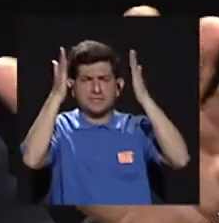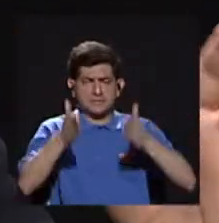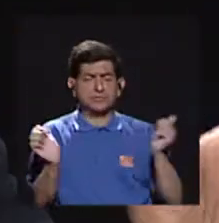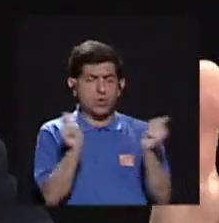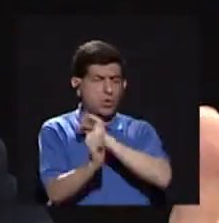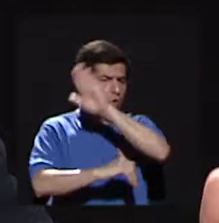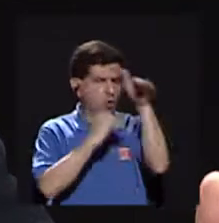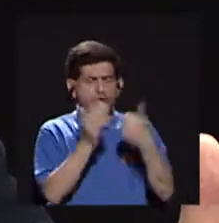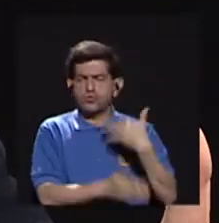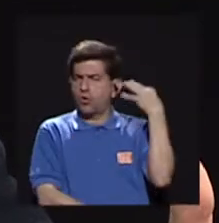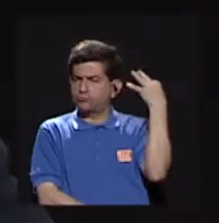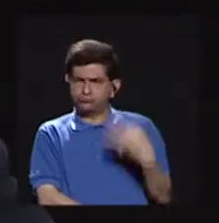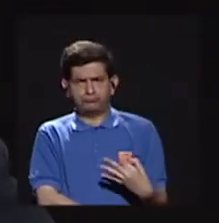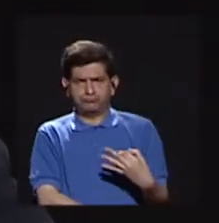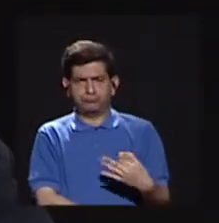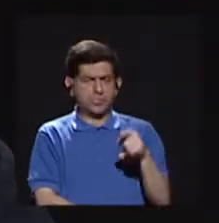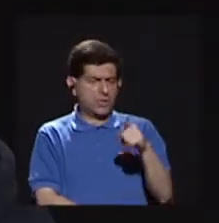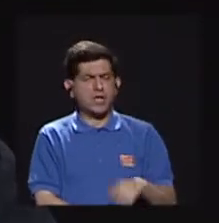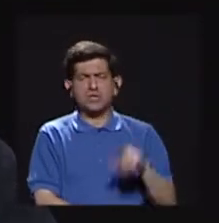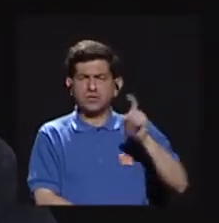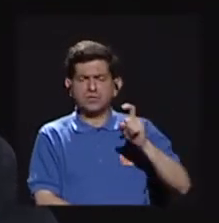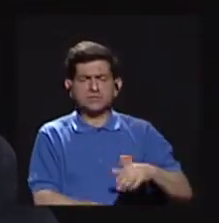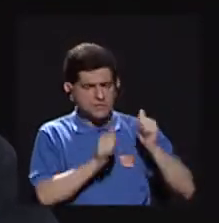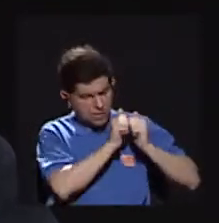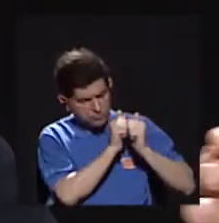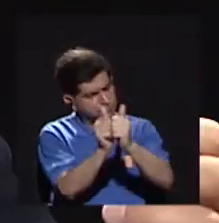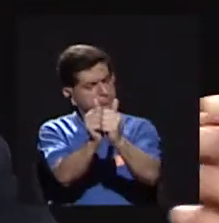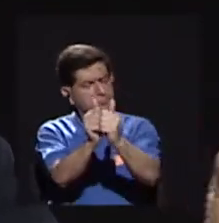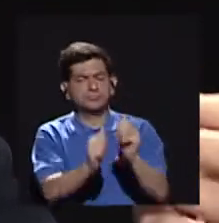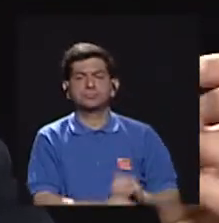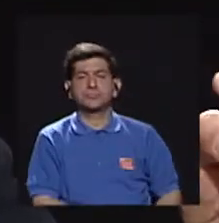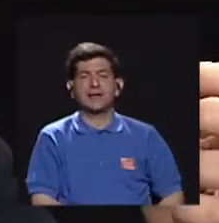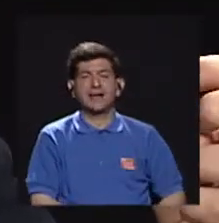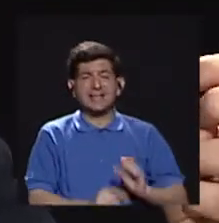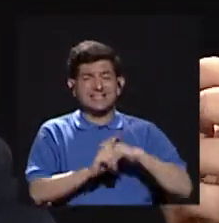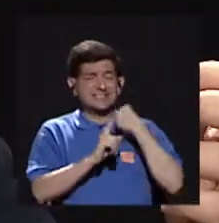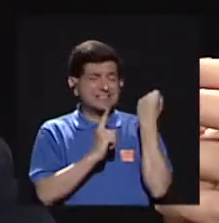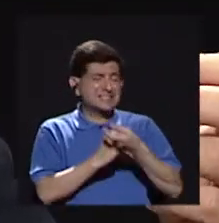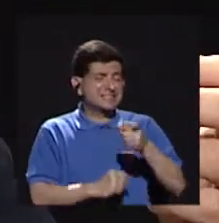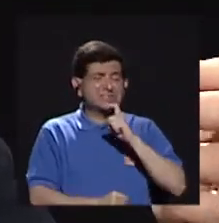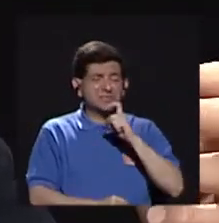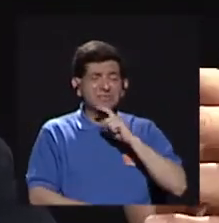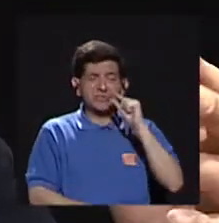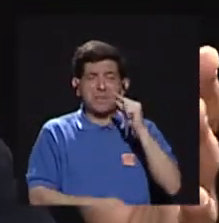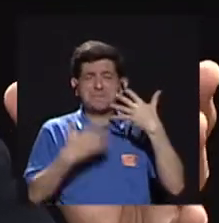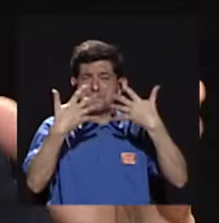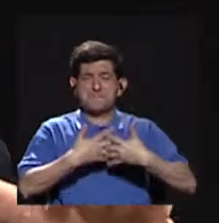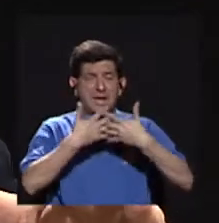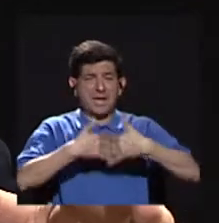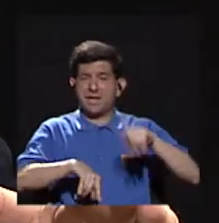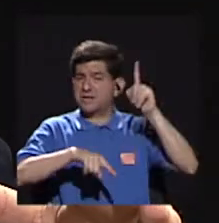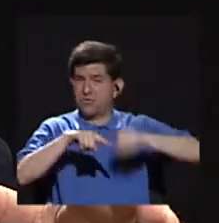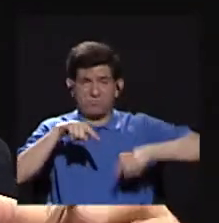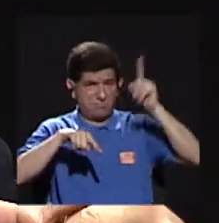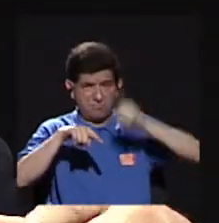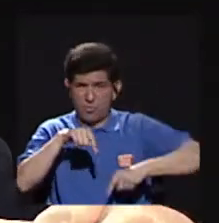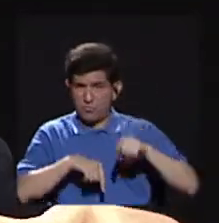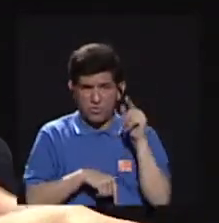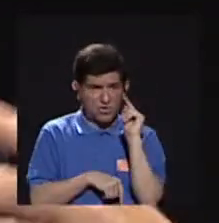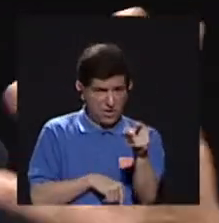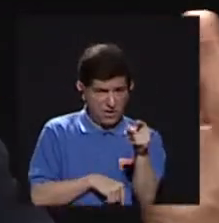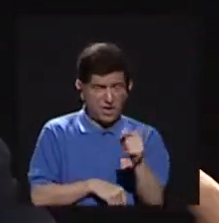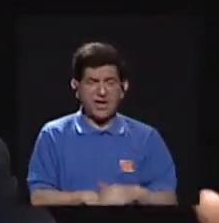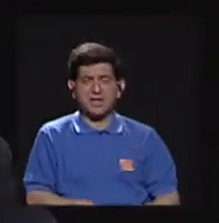toda la formalidad y con todo el acompañamiento necesario en la tragedia del pequeño empresario es que si no logramos que ese